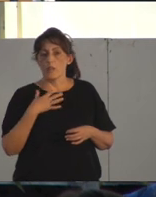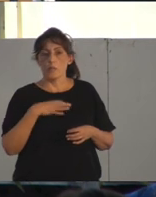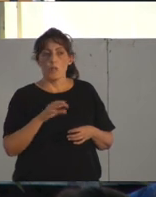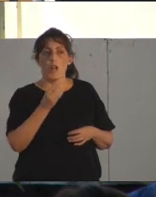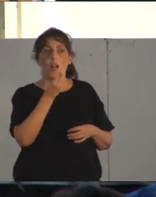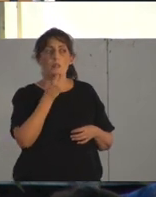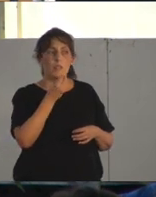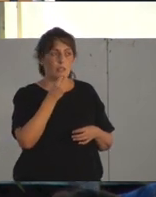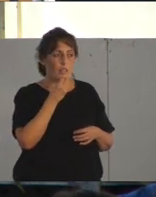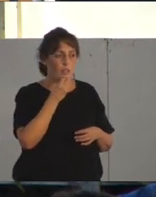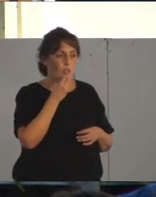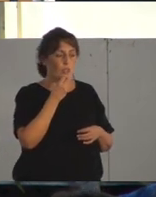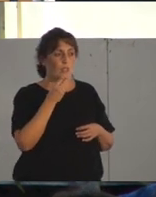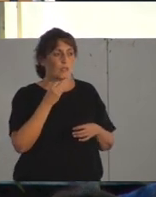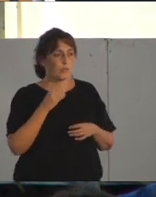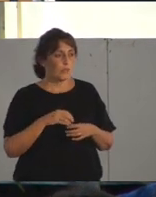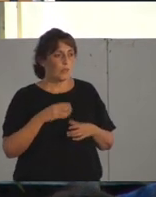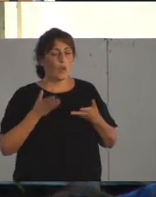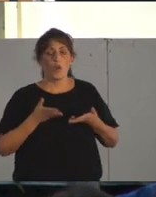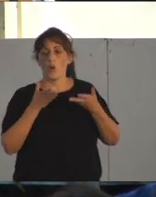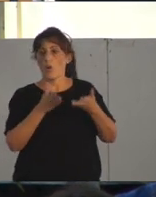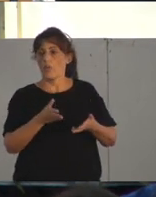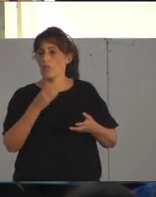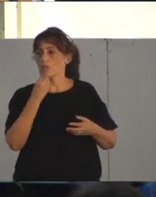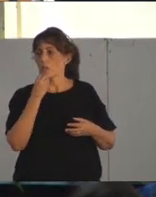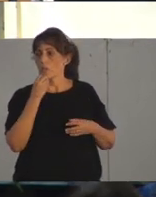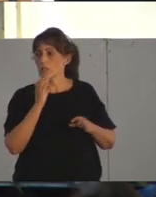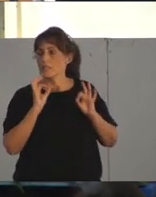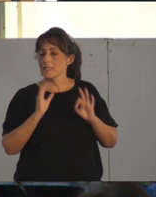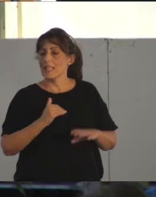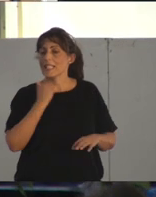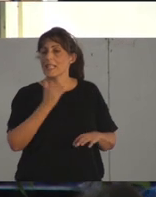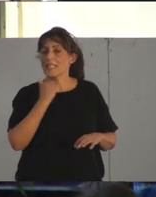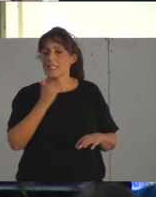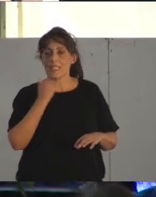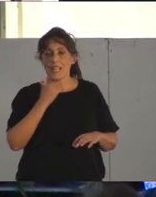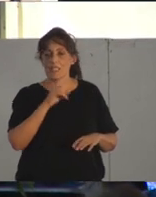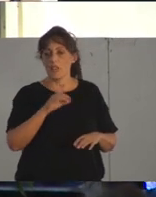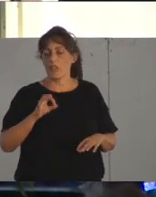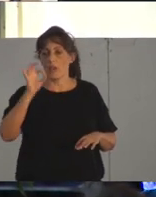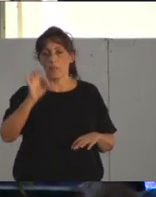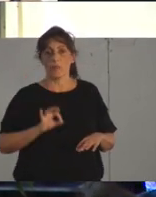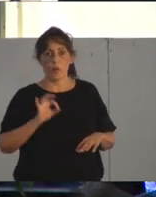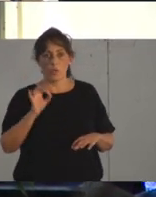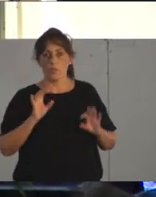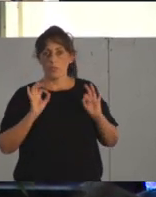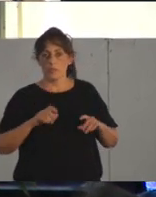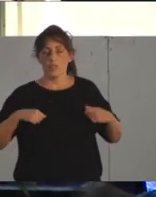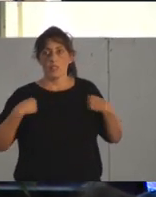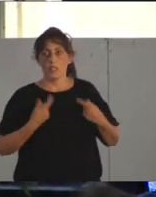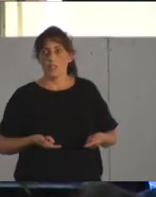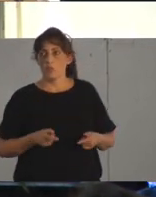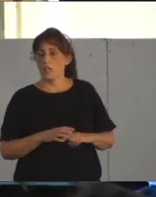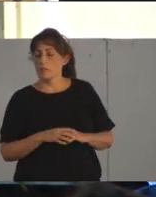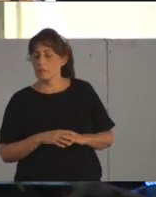estamos saliendo de los purés y les estamos ofreciendo los alimentos tal casi como son. Se está incrementando el disfrute de la